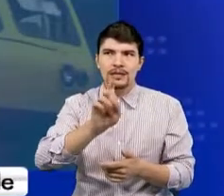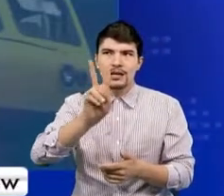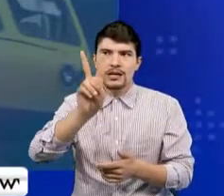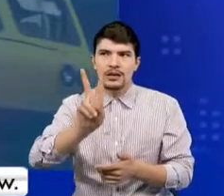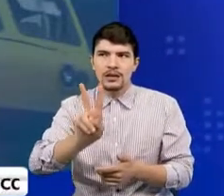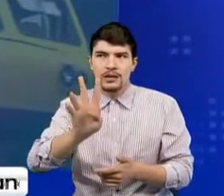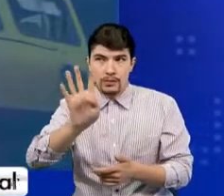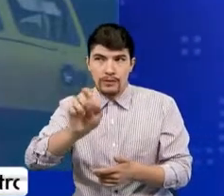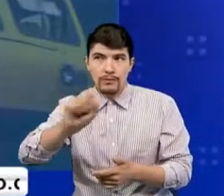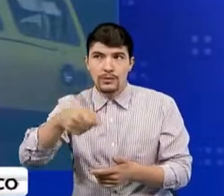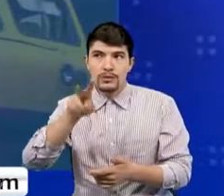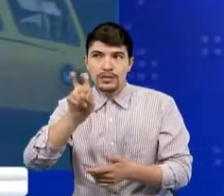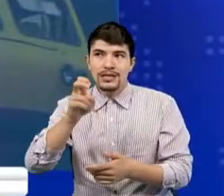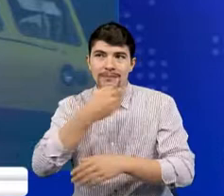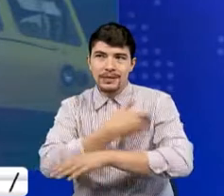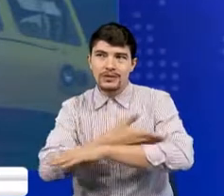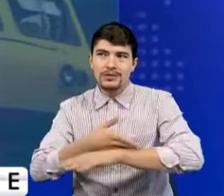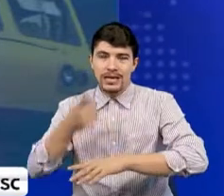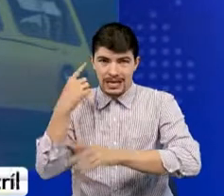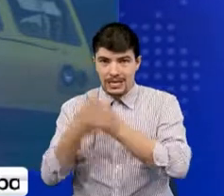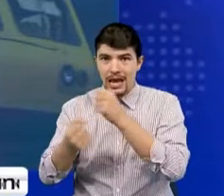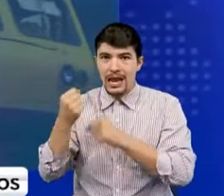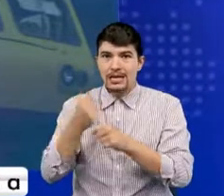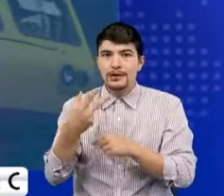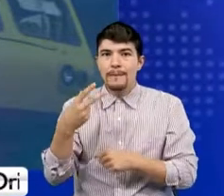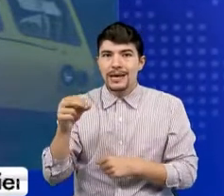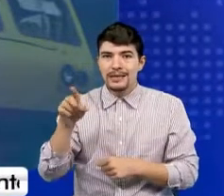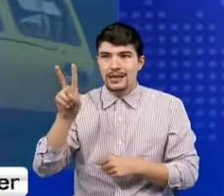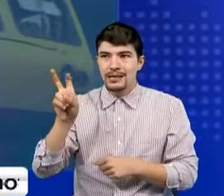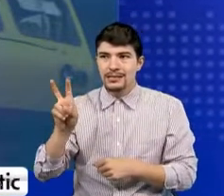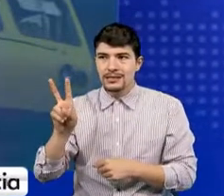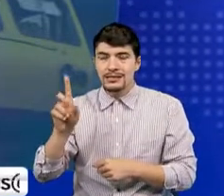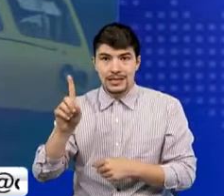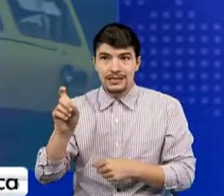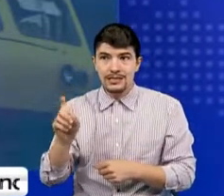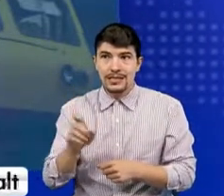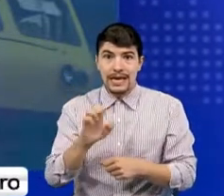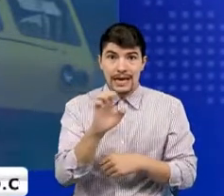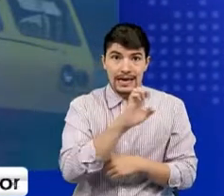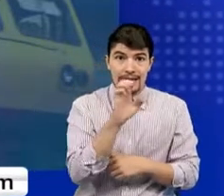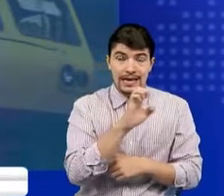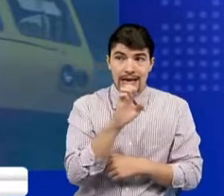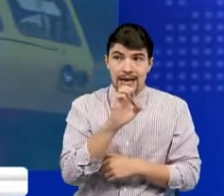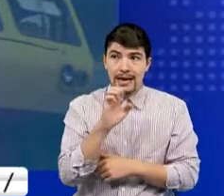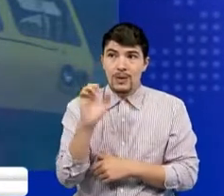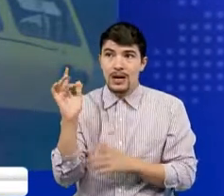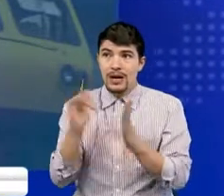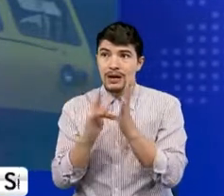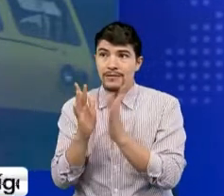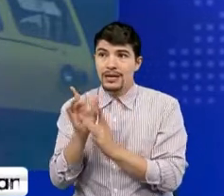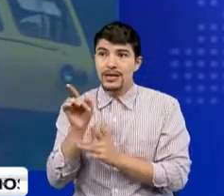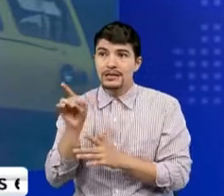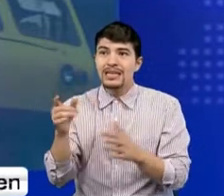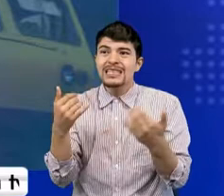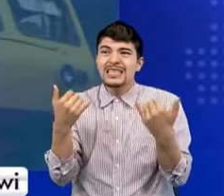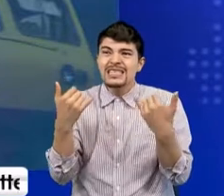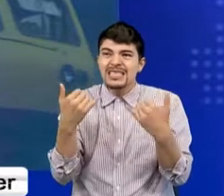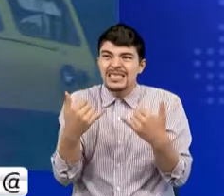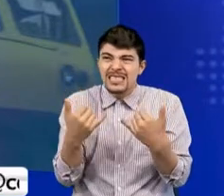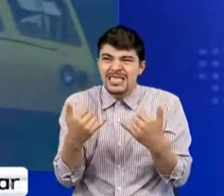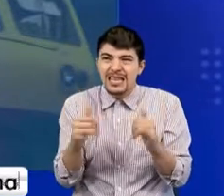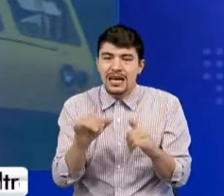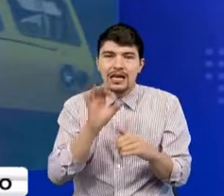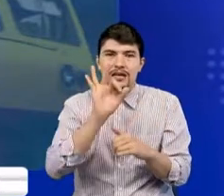769.7 millones se registraron en el año 2016. Entre enero y abril, mucha atención, de 2017, ya se han